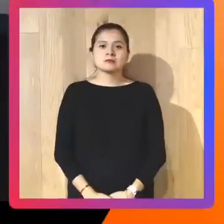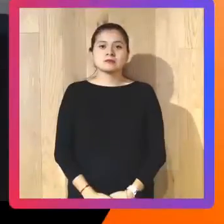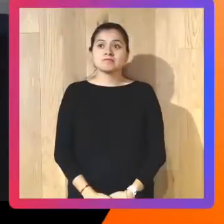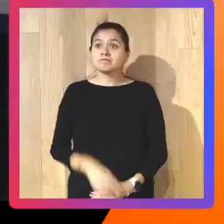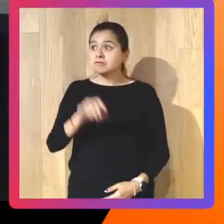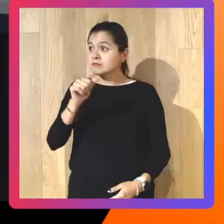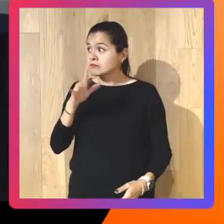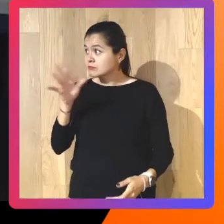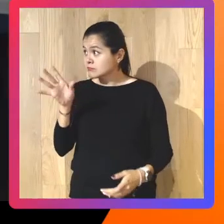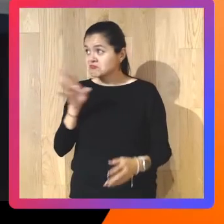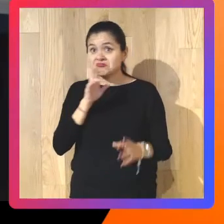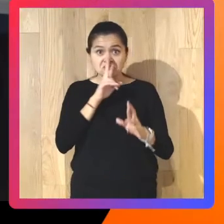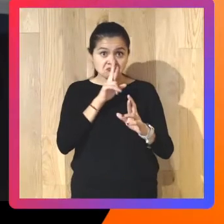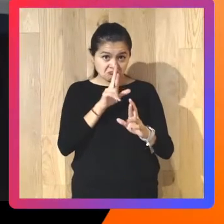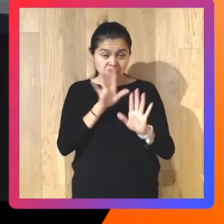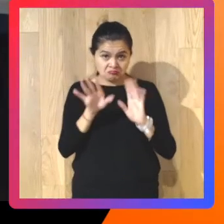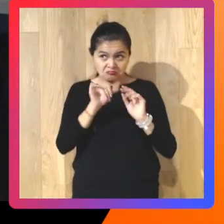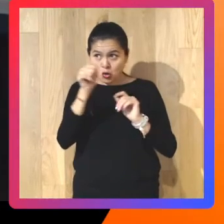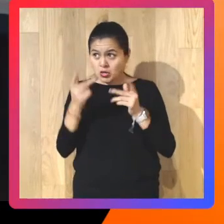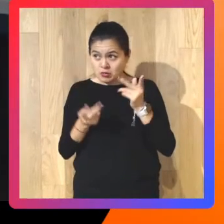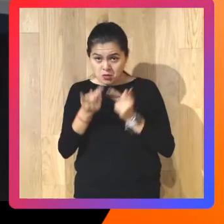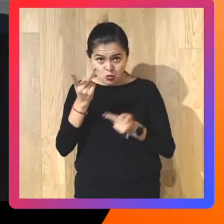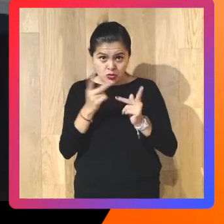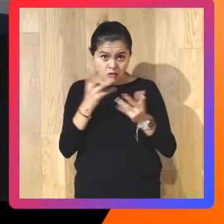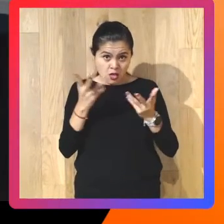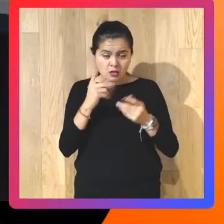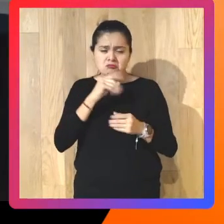Si quieren, procedemos a contestar en lo que se elaboran otras preguntas.